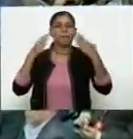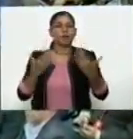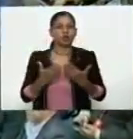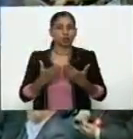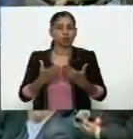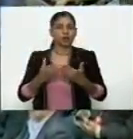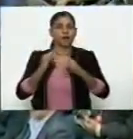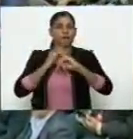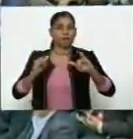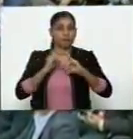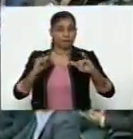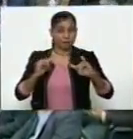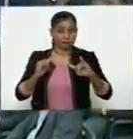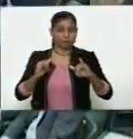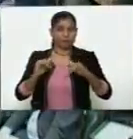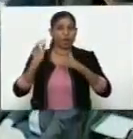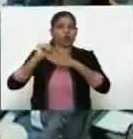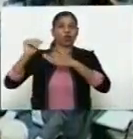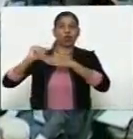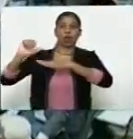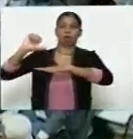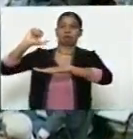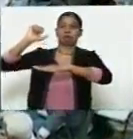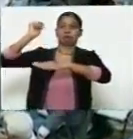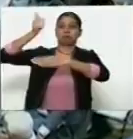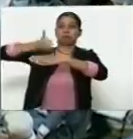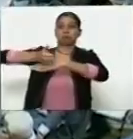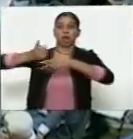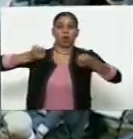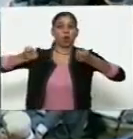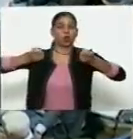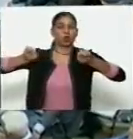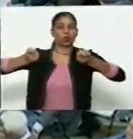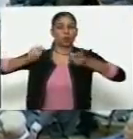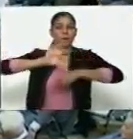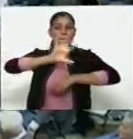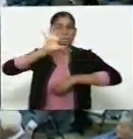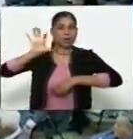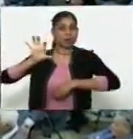dominio del dólar y los célebres acuerdos de Bretton Woods de